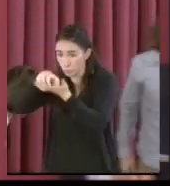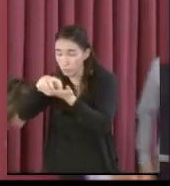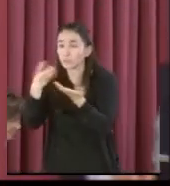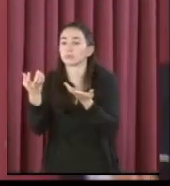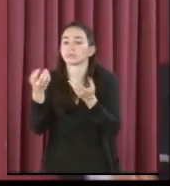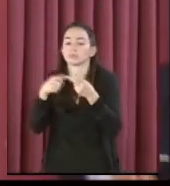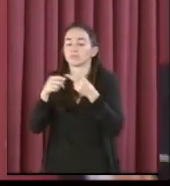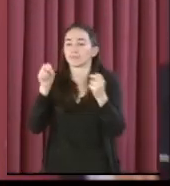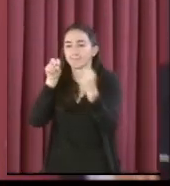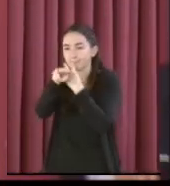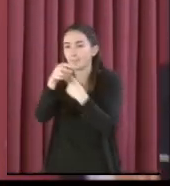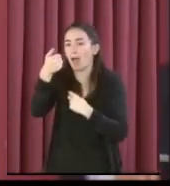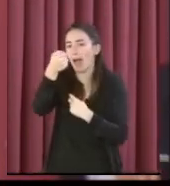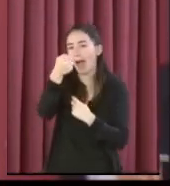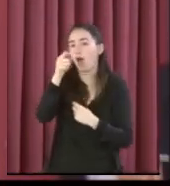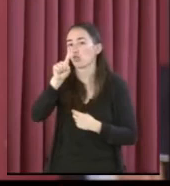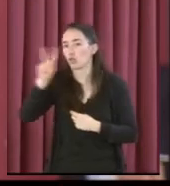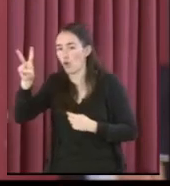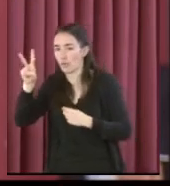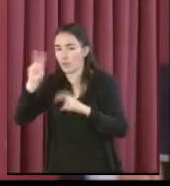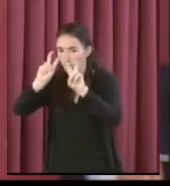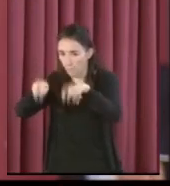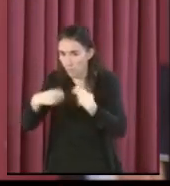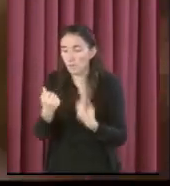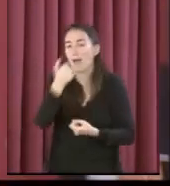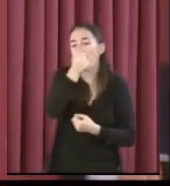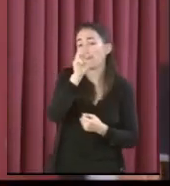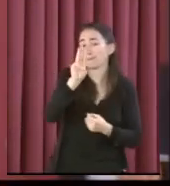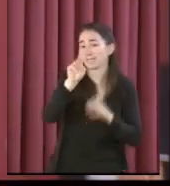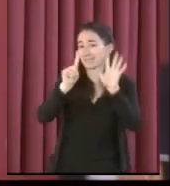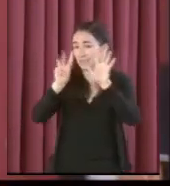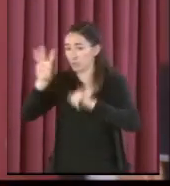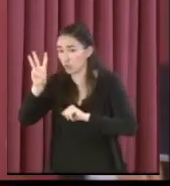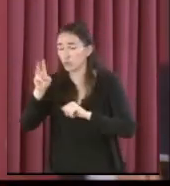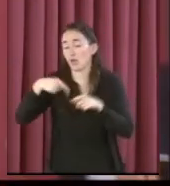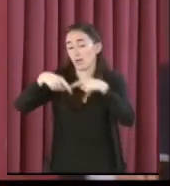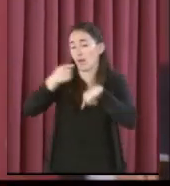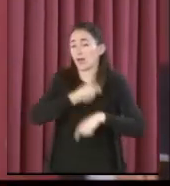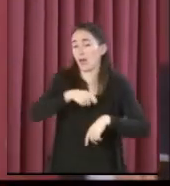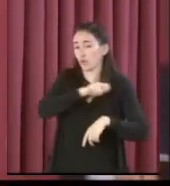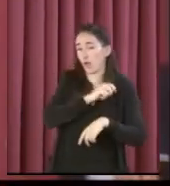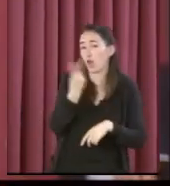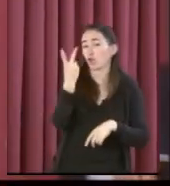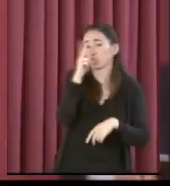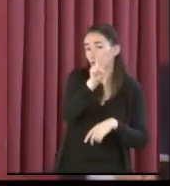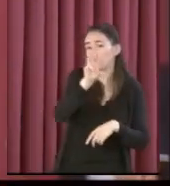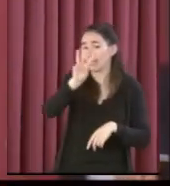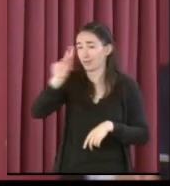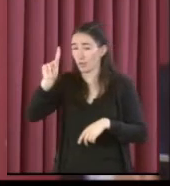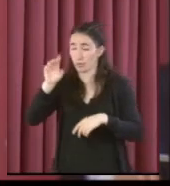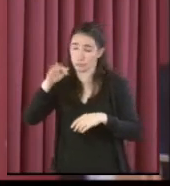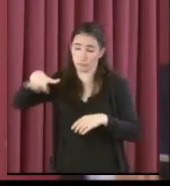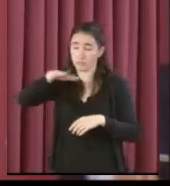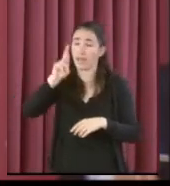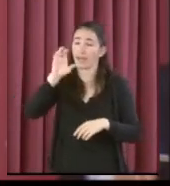los trabajos de conexión de la circunvalación, la AP68 y la Nacional 232 a la altura de Recajo, o los avances